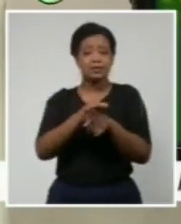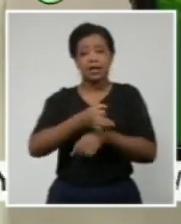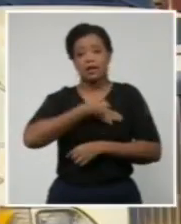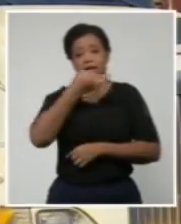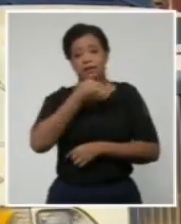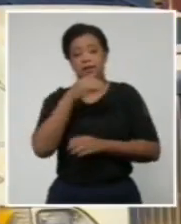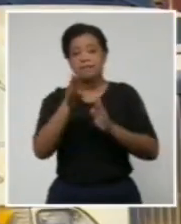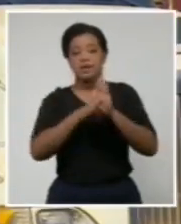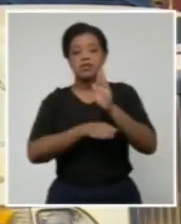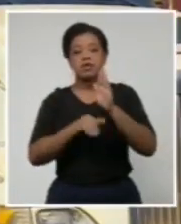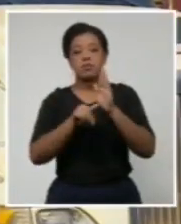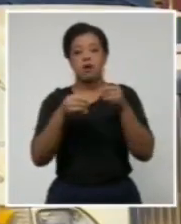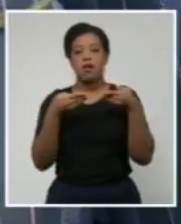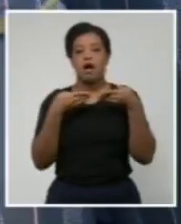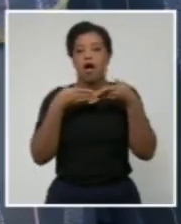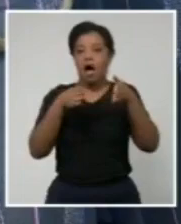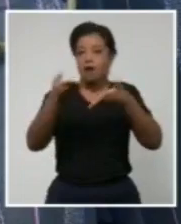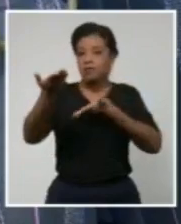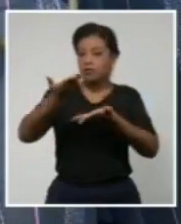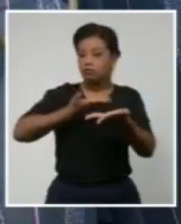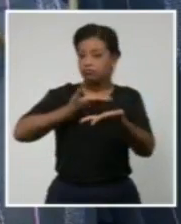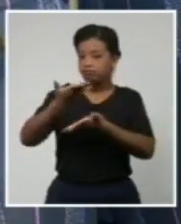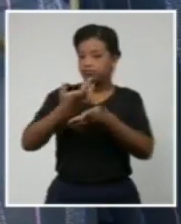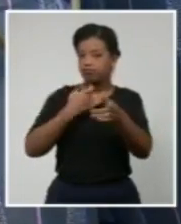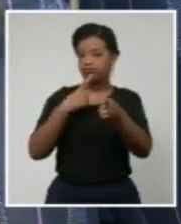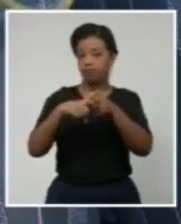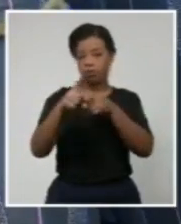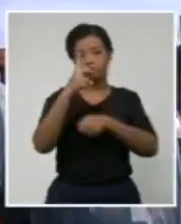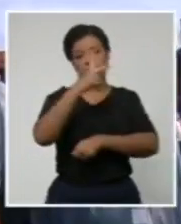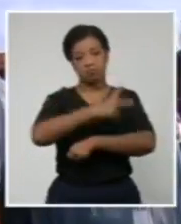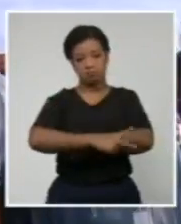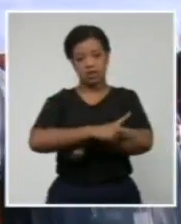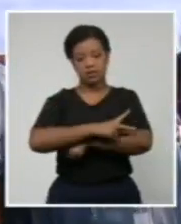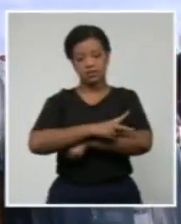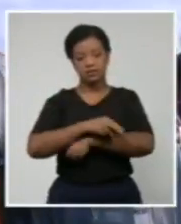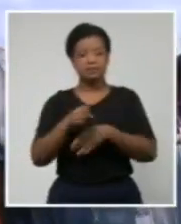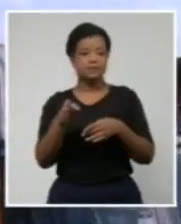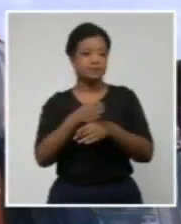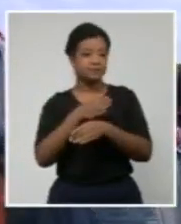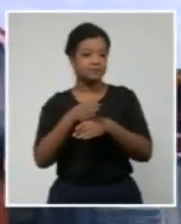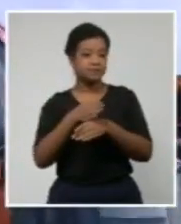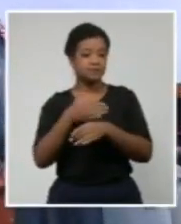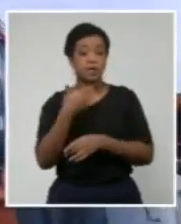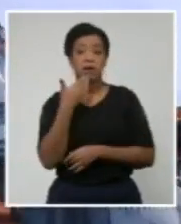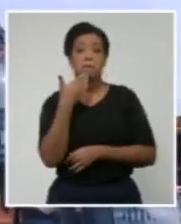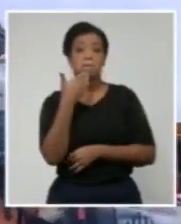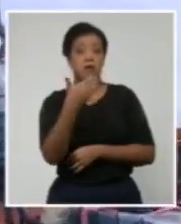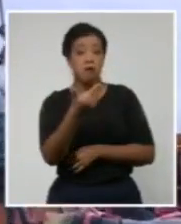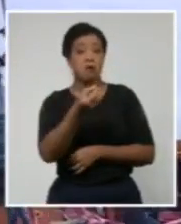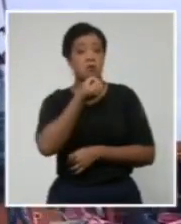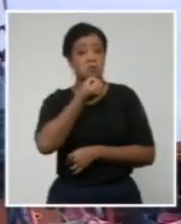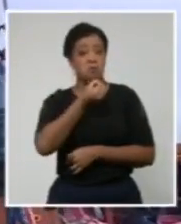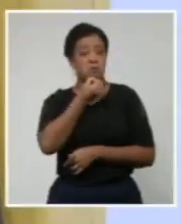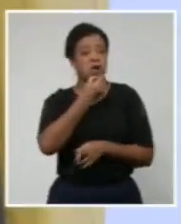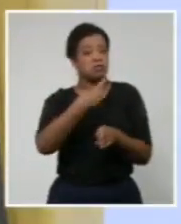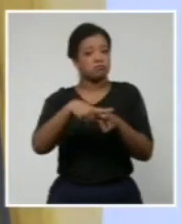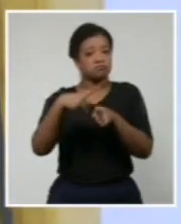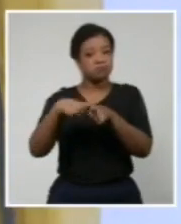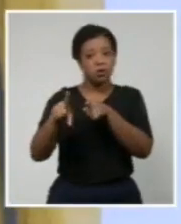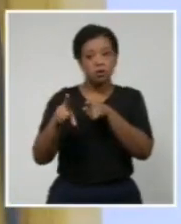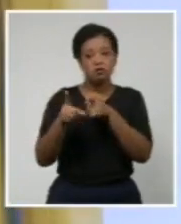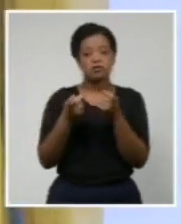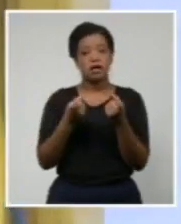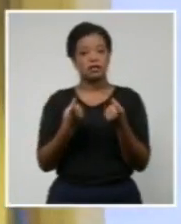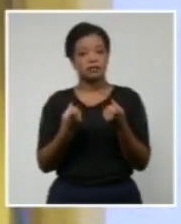el camino a las exportaciones e importaciones mayoristas, es decir, favorecerá la obtención de insumos, materias primas